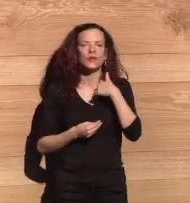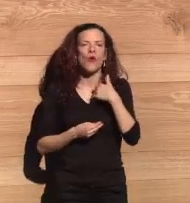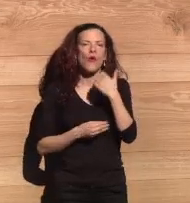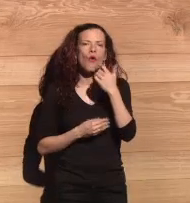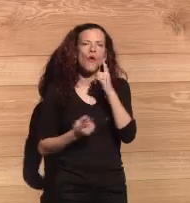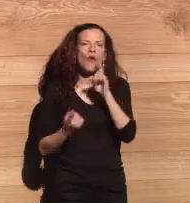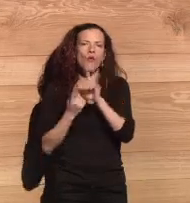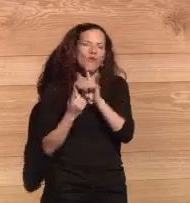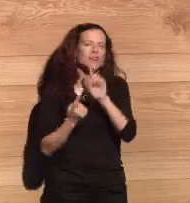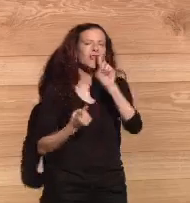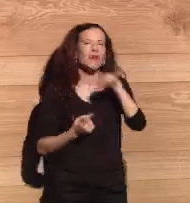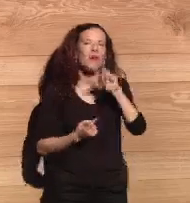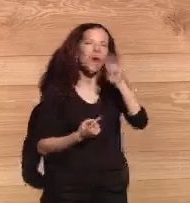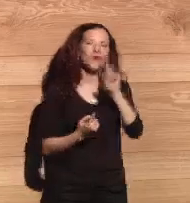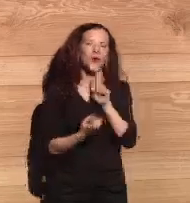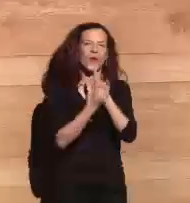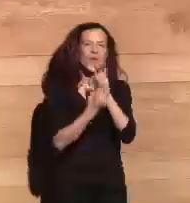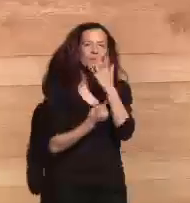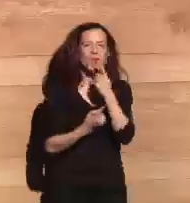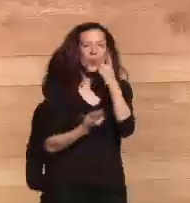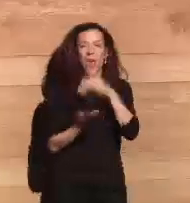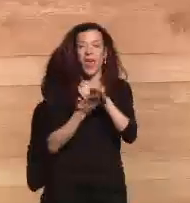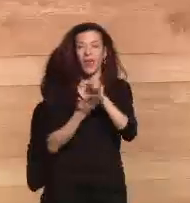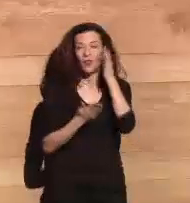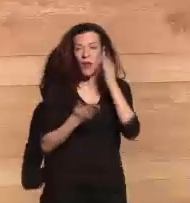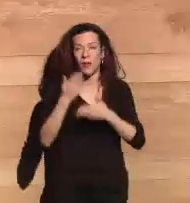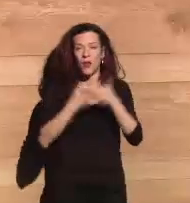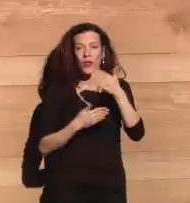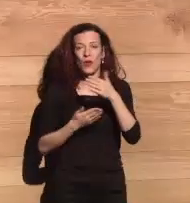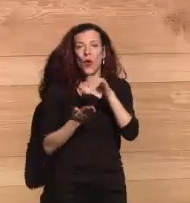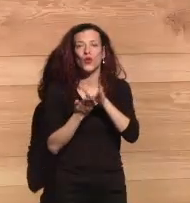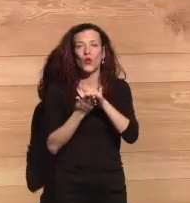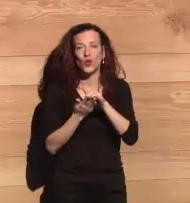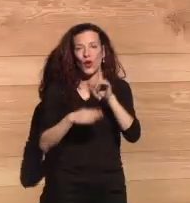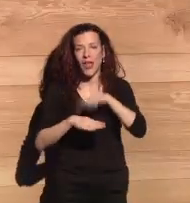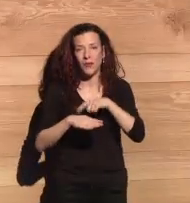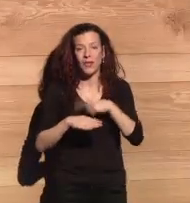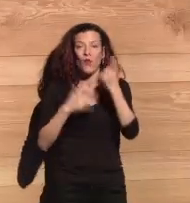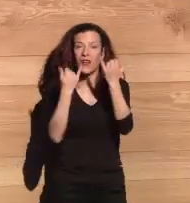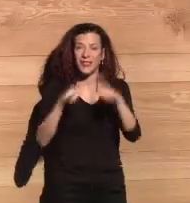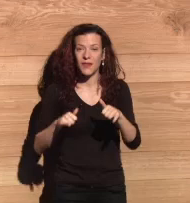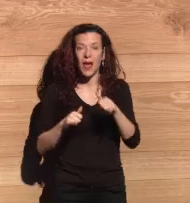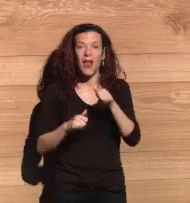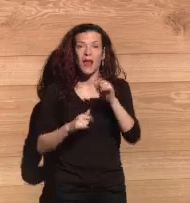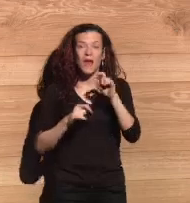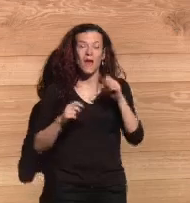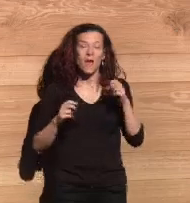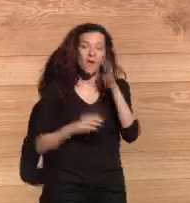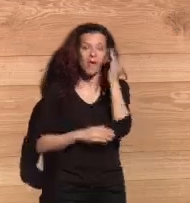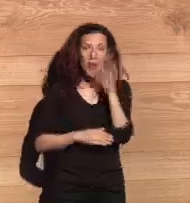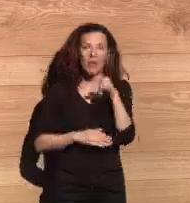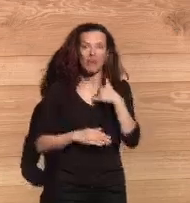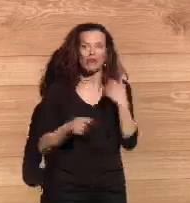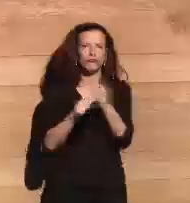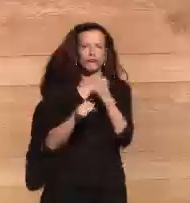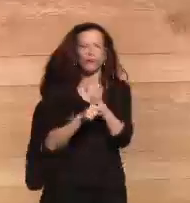conocí también por acaso una editora de New York Times, y fue en un festival en Perpiñán. Yo estaba ahí